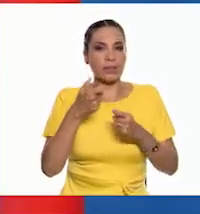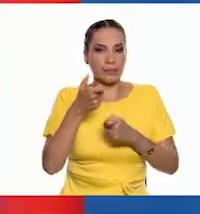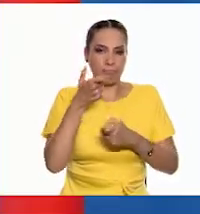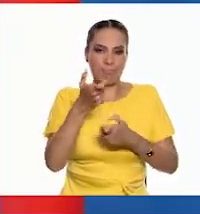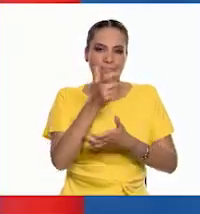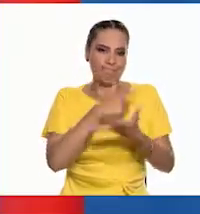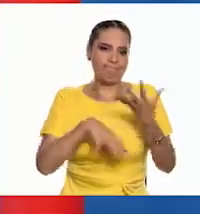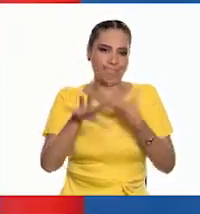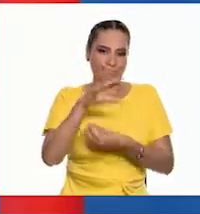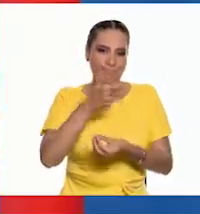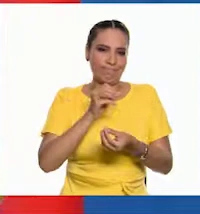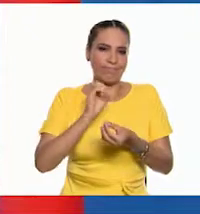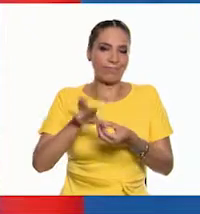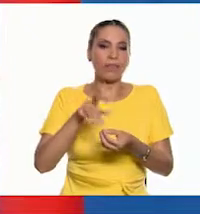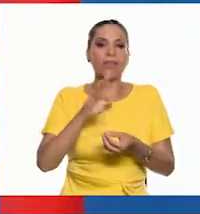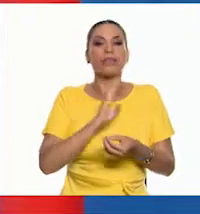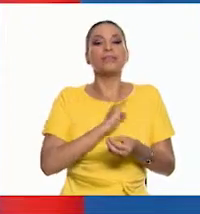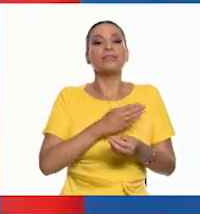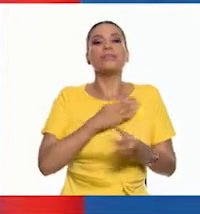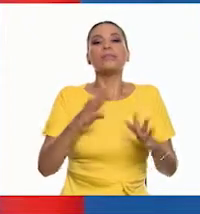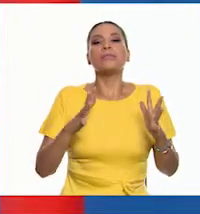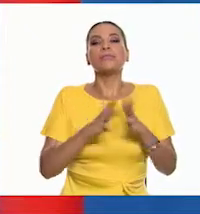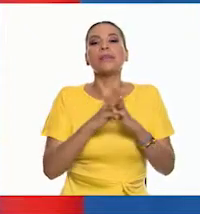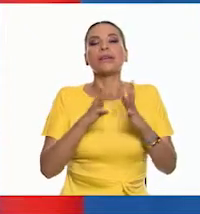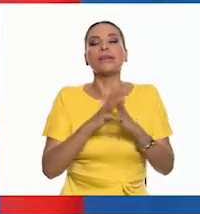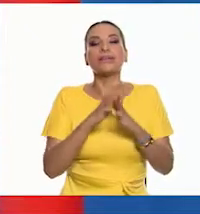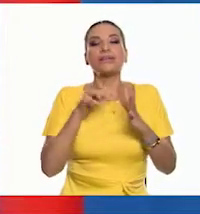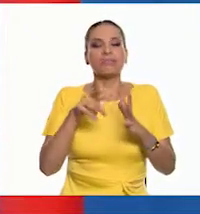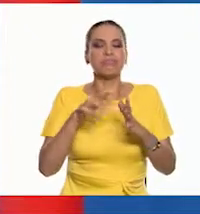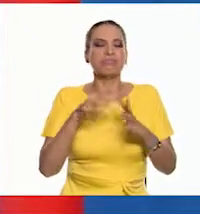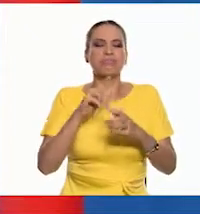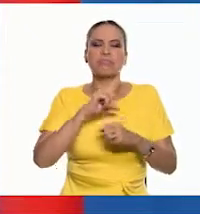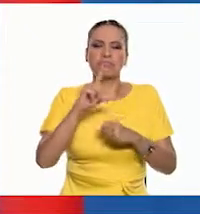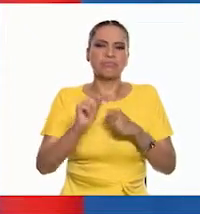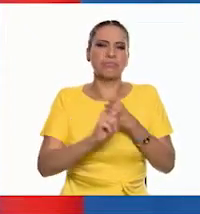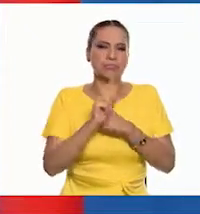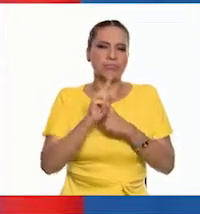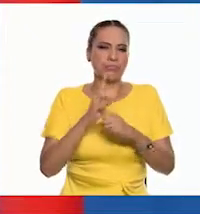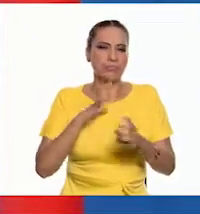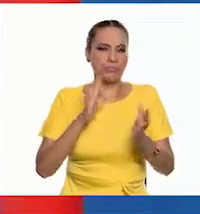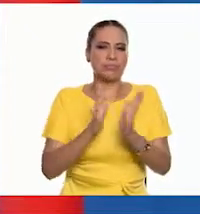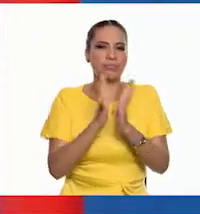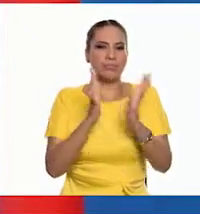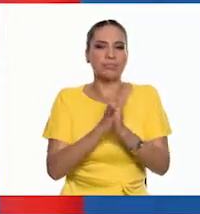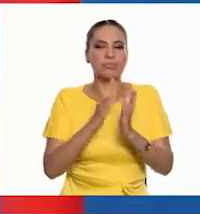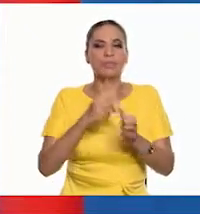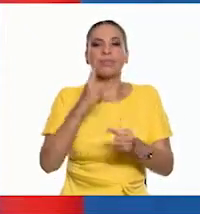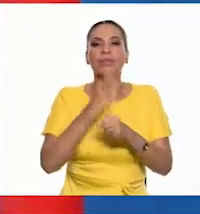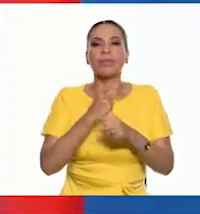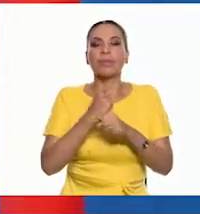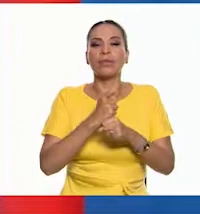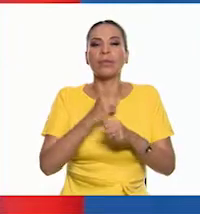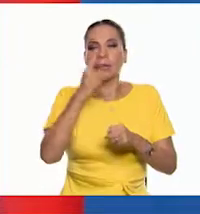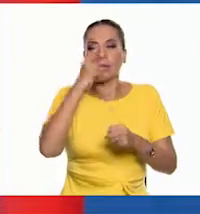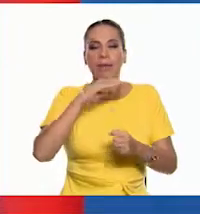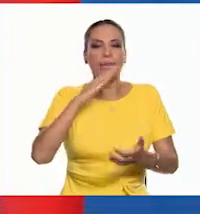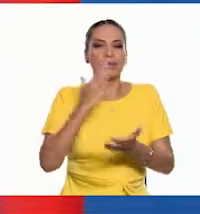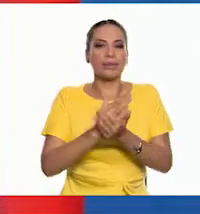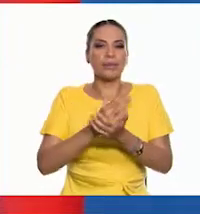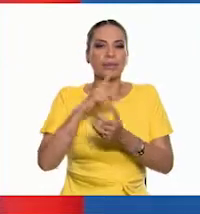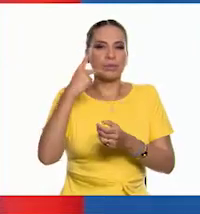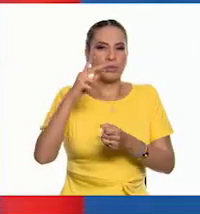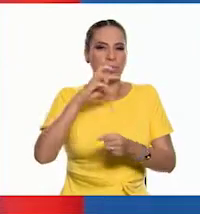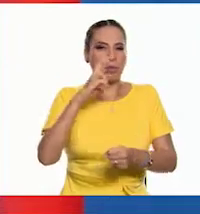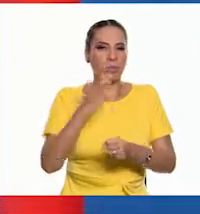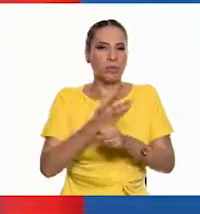deducción, Jenny. España participó en conflictos posteriores. El primero para detener el avance del republicanismo